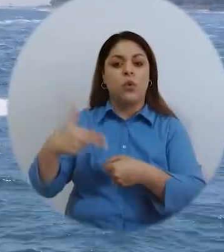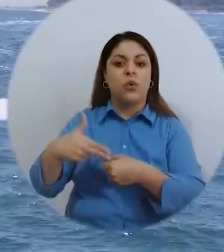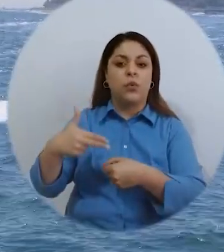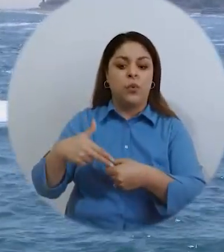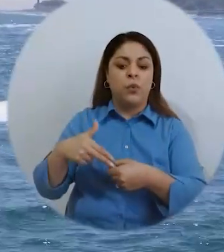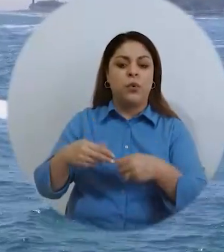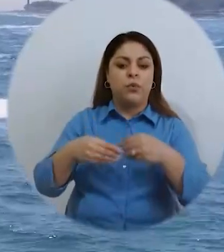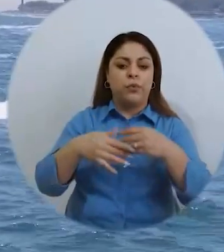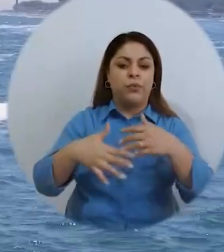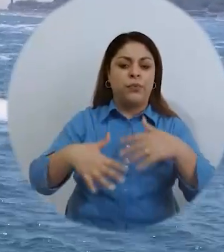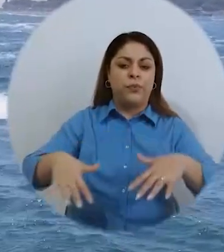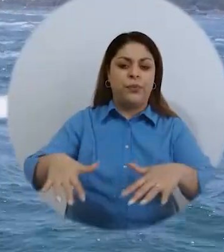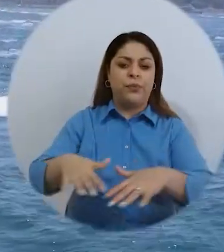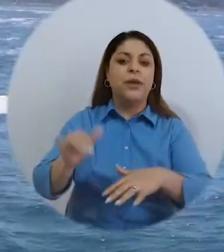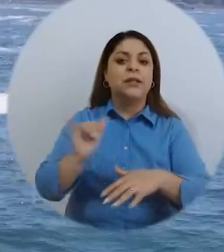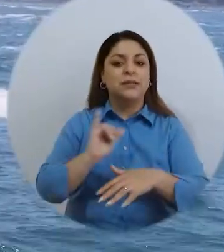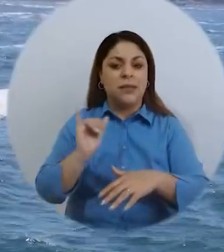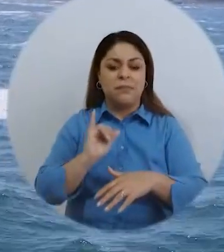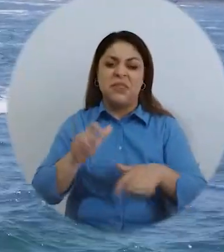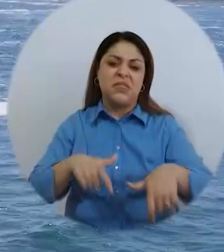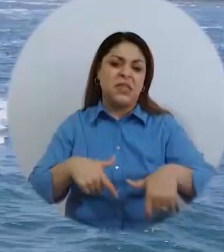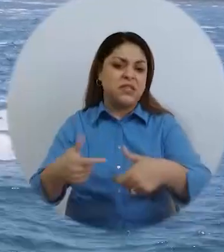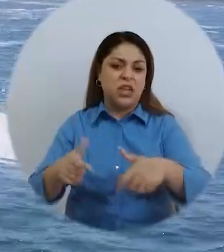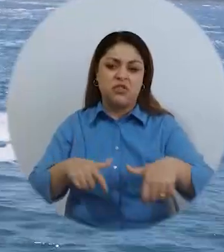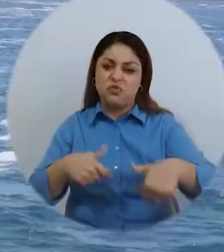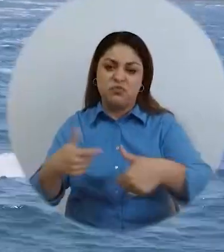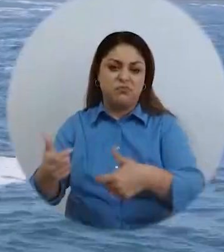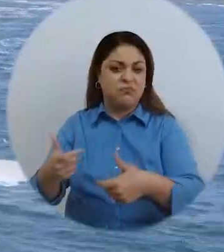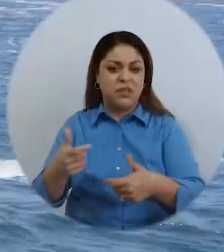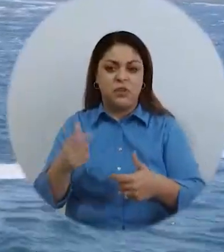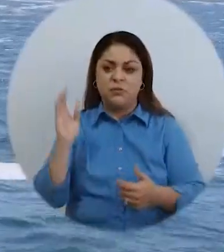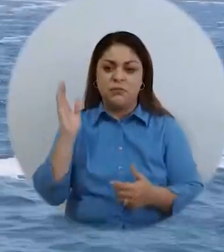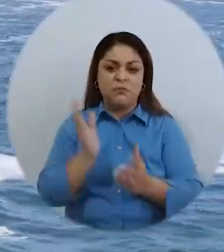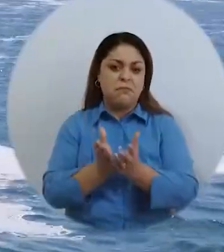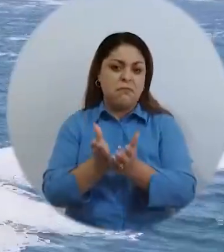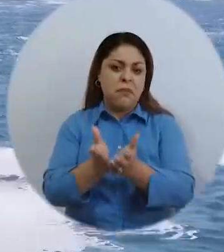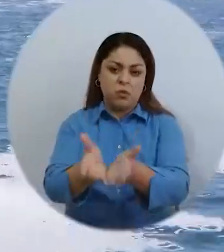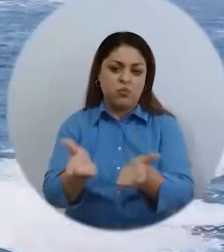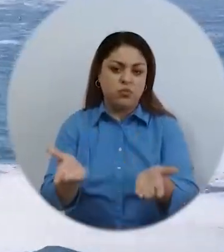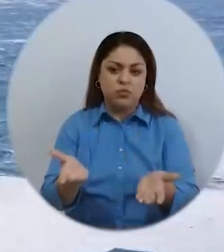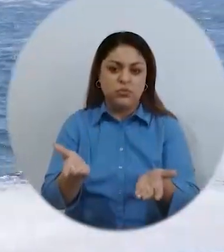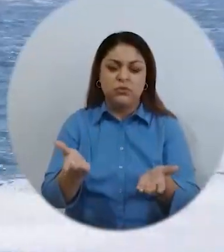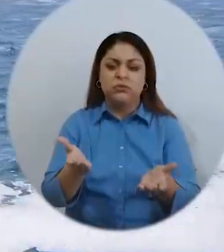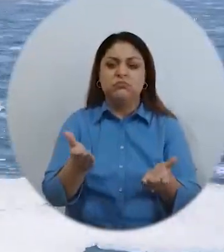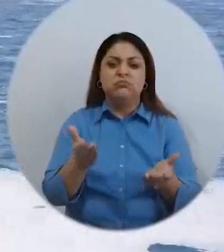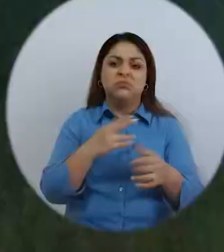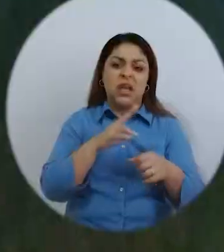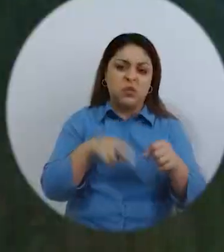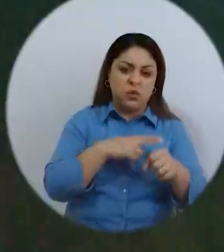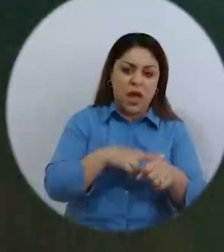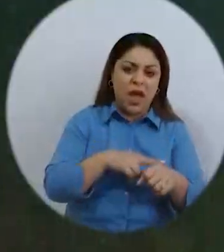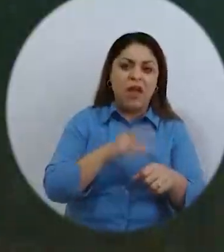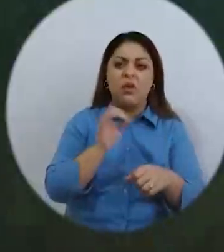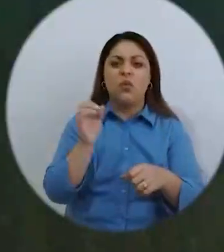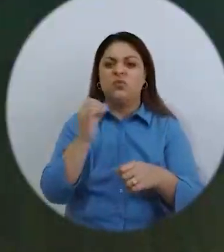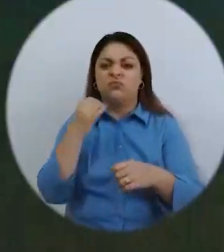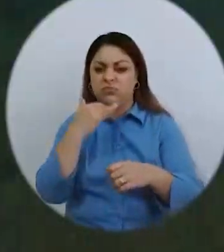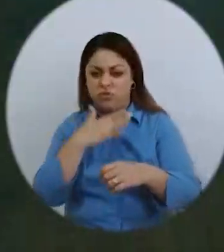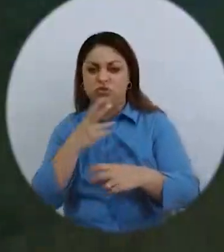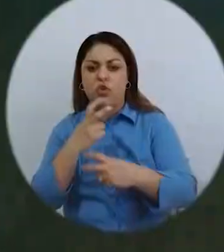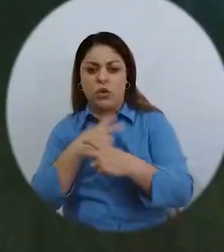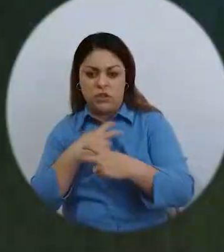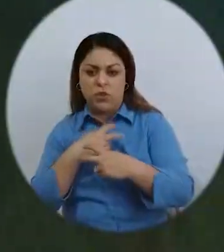hidrocarburos, sino con una complejidad de desechos que se generan en los barcos, ¿verdad? Orgánicos y de otro tipo,